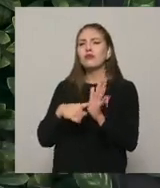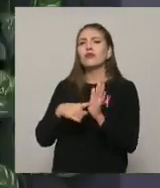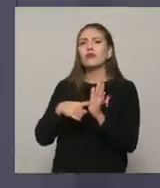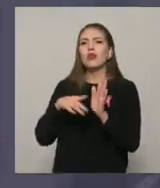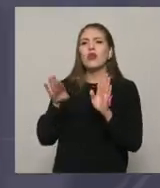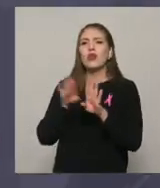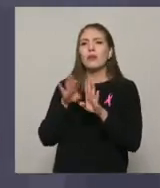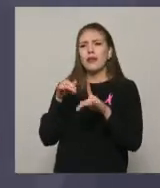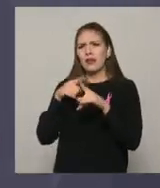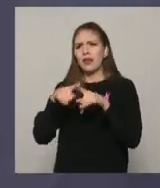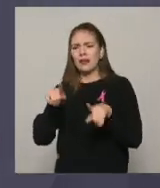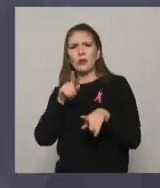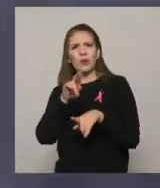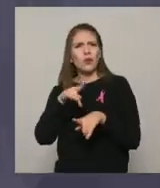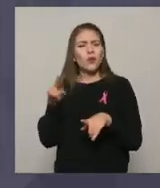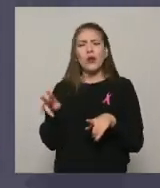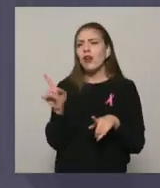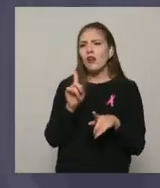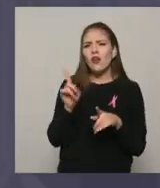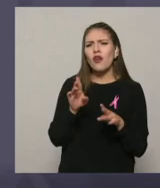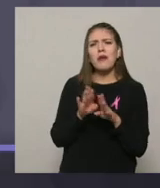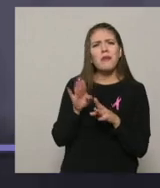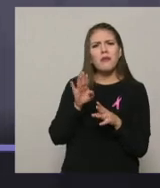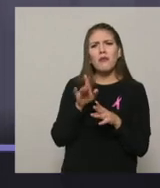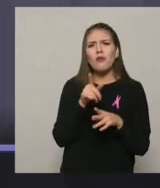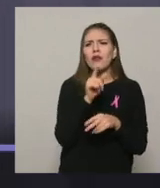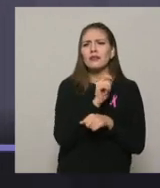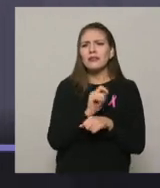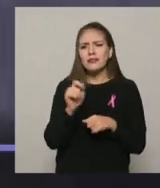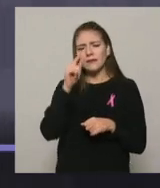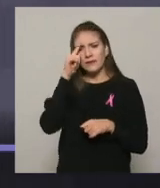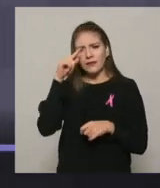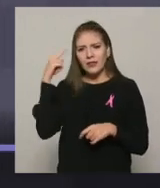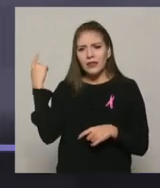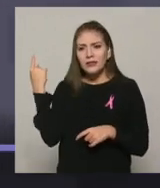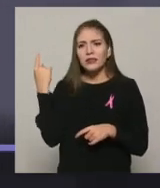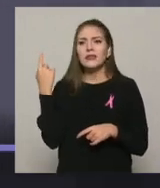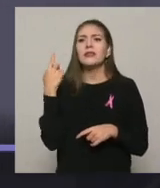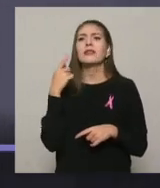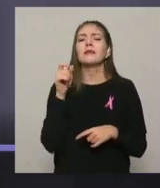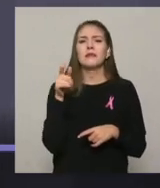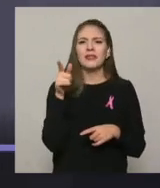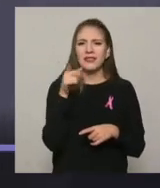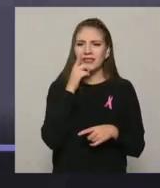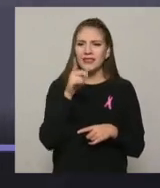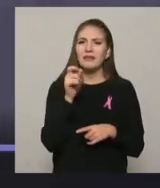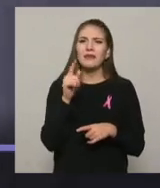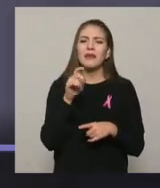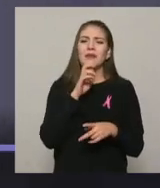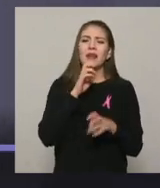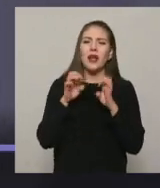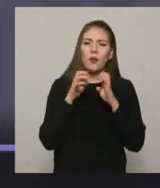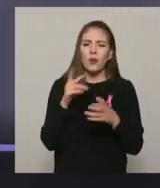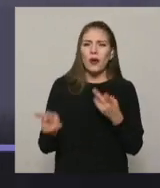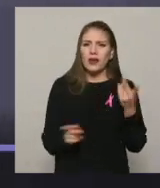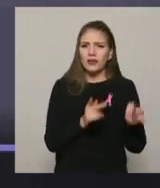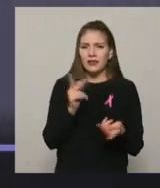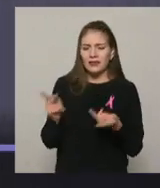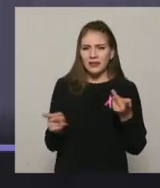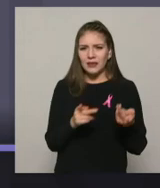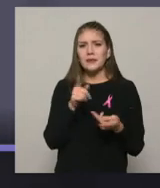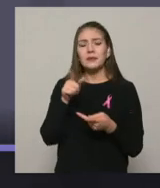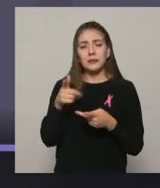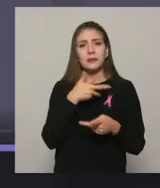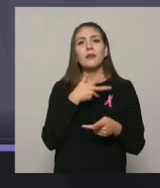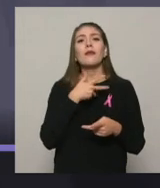ajeno. Y ahorita que Arturo mencionaba la parte de las encuestas, está la Encuesta Nacional de Percepción de Ciencia y Tecnología, y